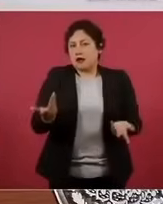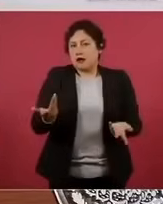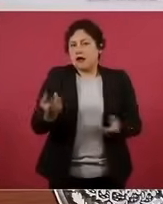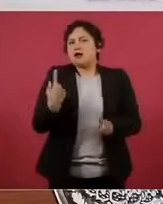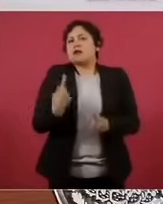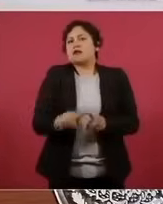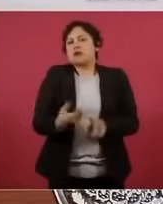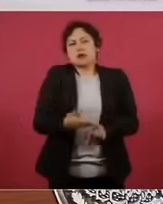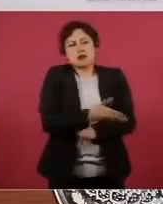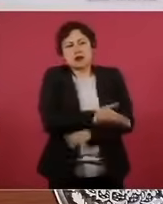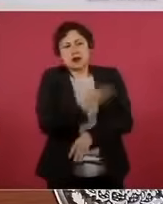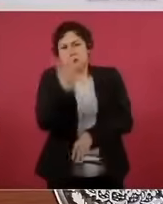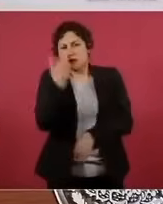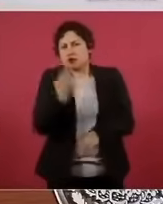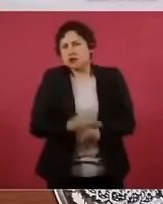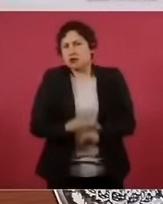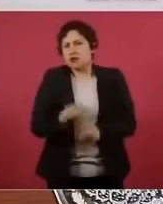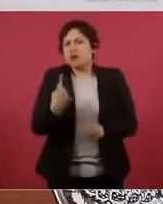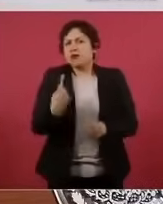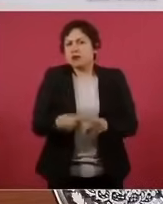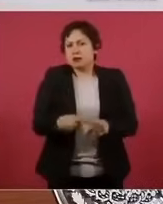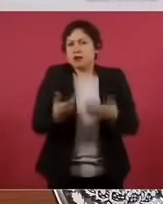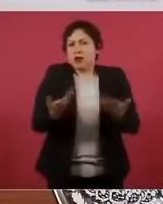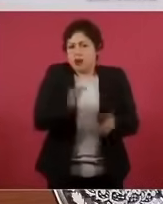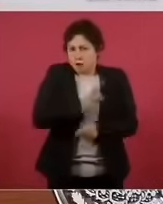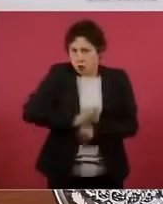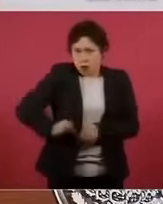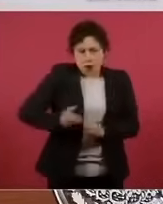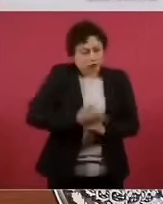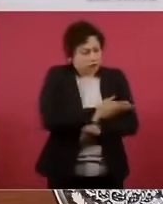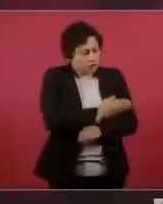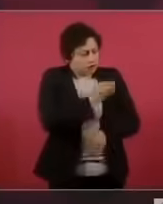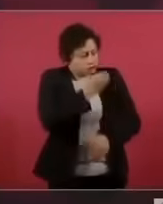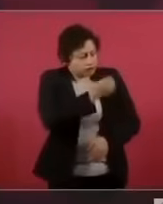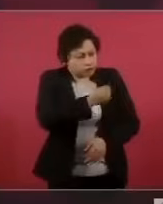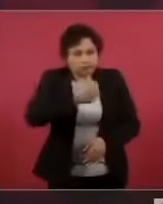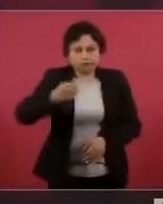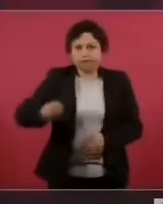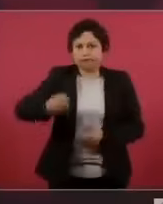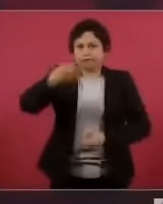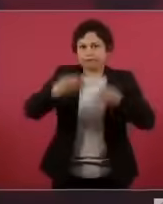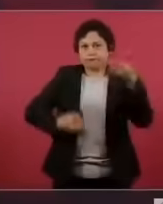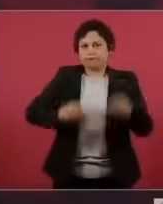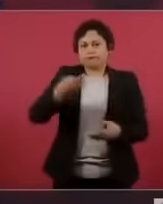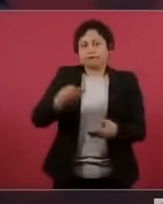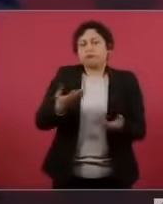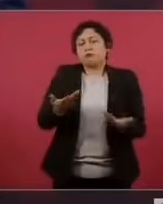crímenes. Pero eso va a corresponder ya a los que vengan